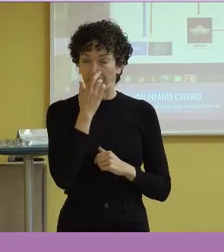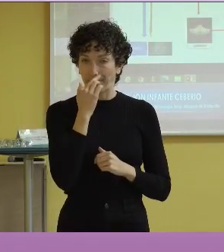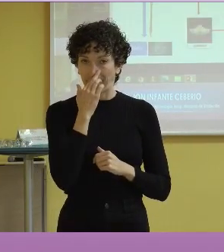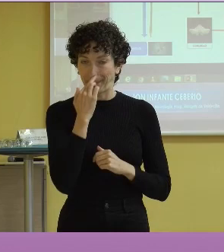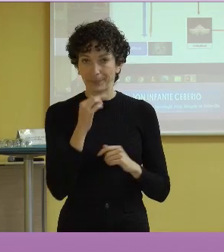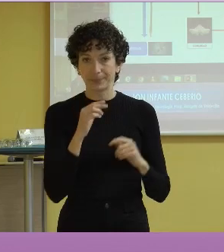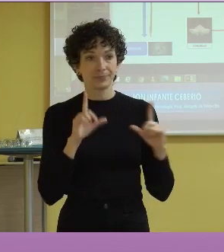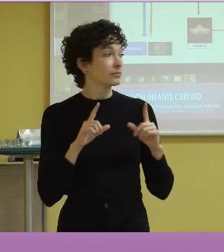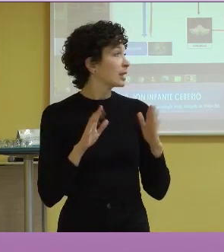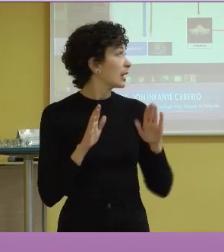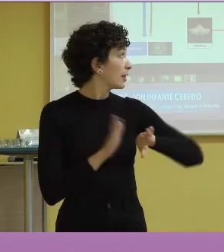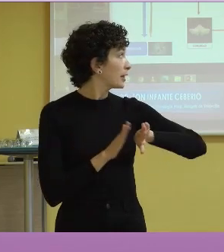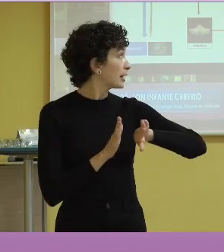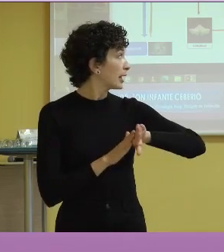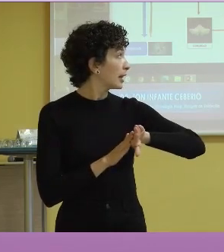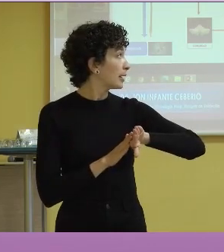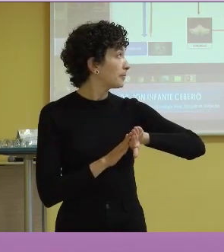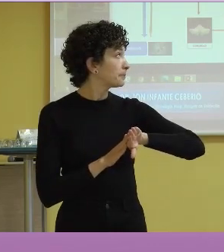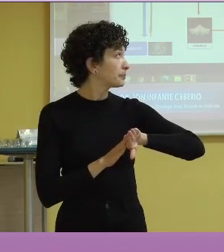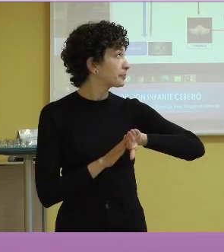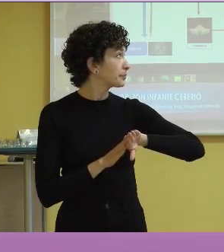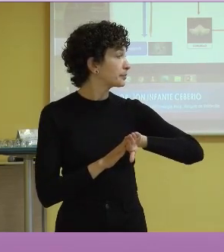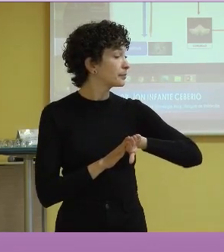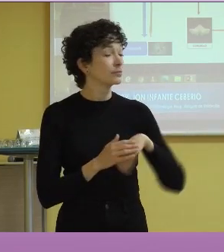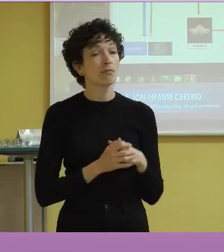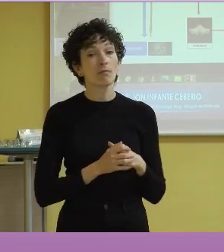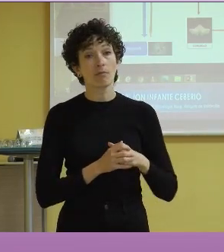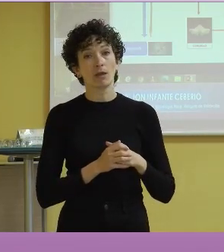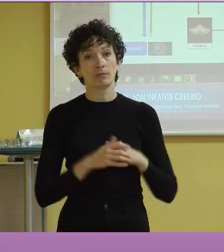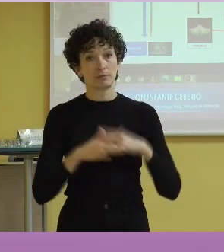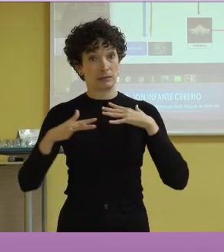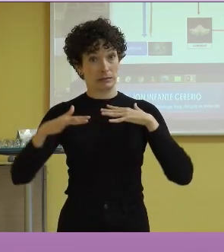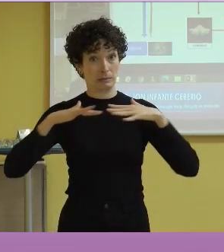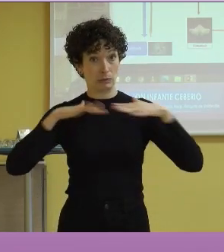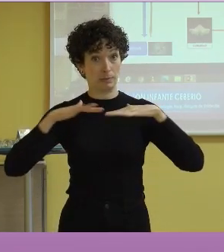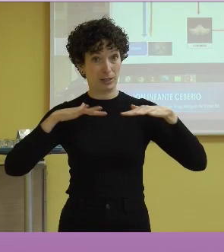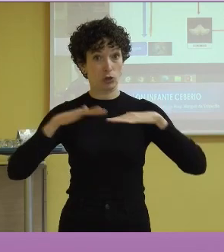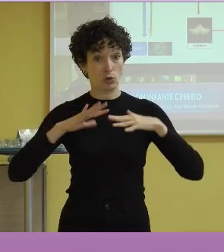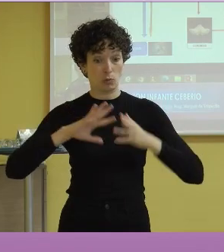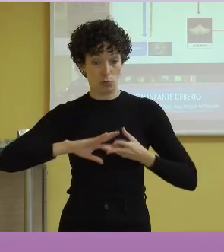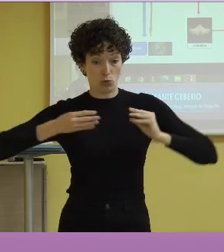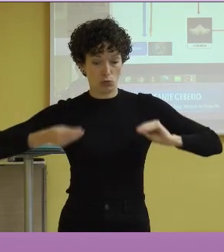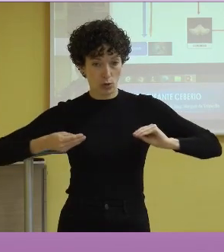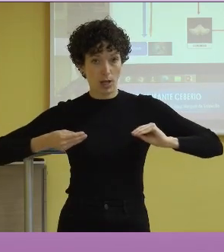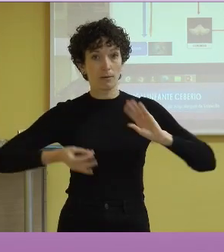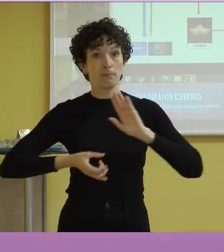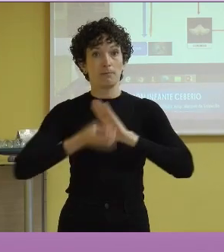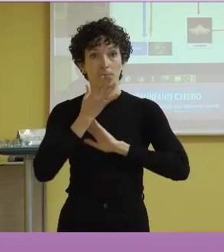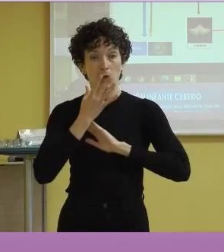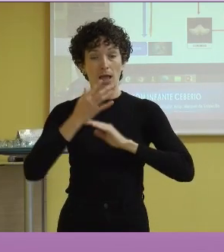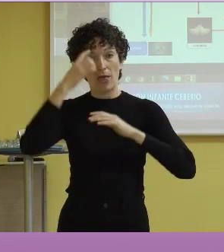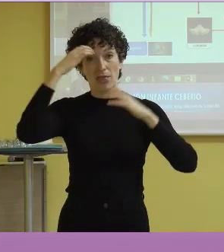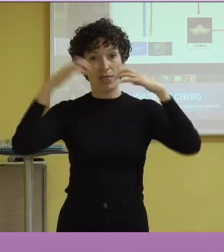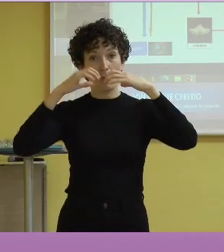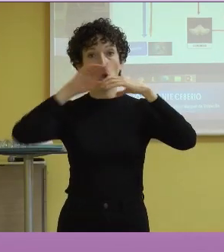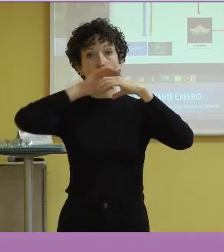de la figura. El movimiento, ¿no?, la actividad muscular, se origina en la corteza del cerebro. Aquí